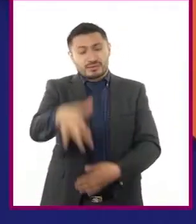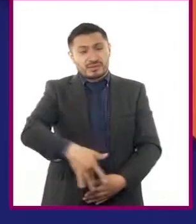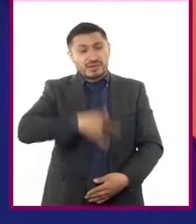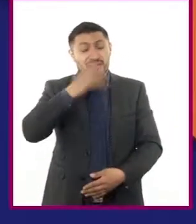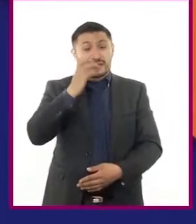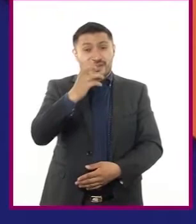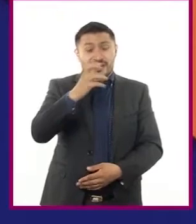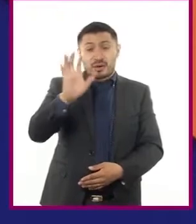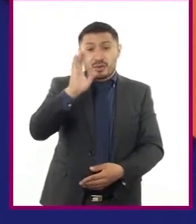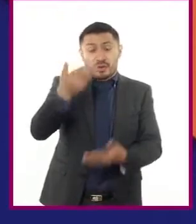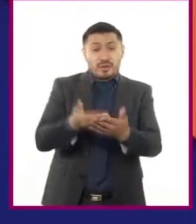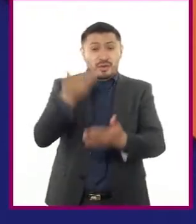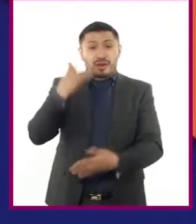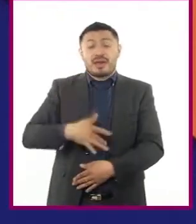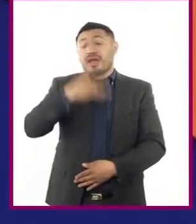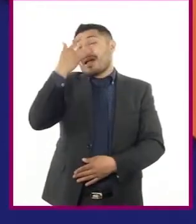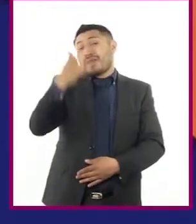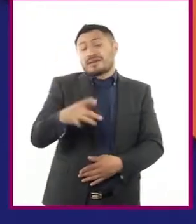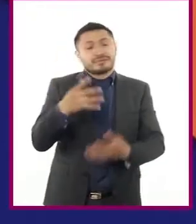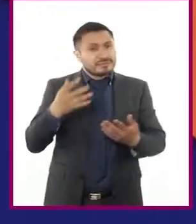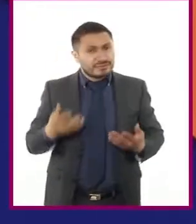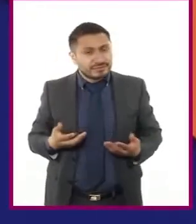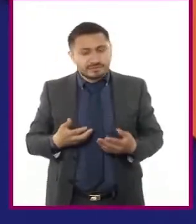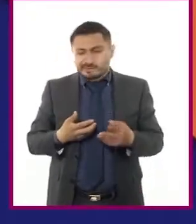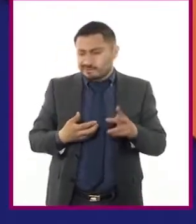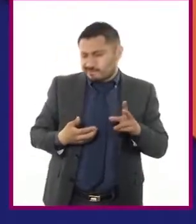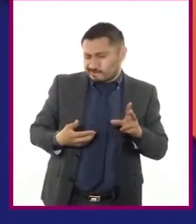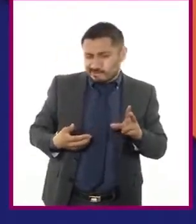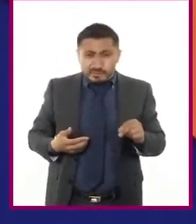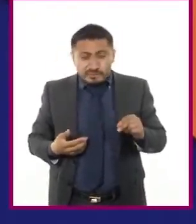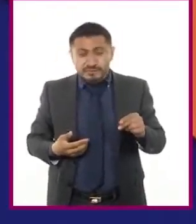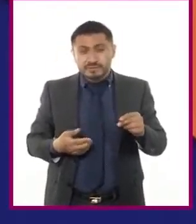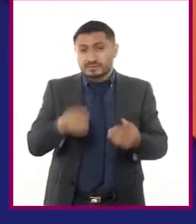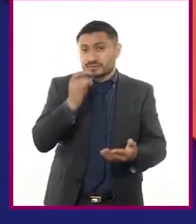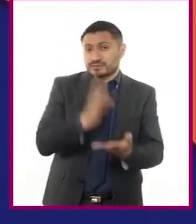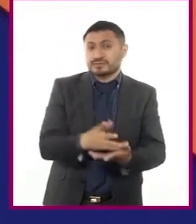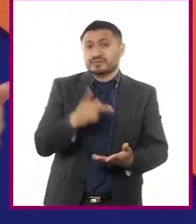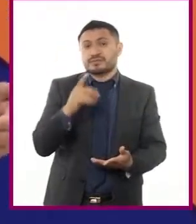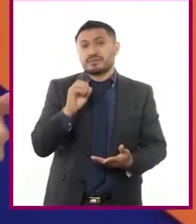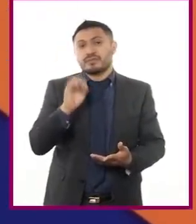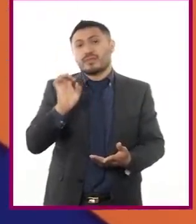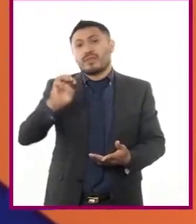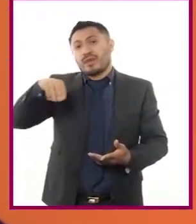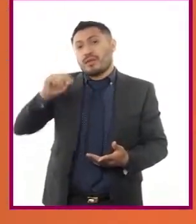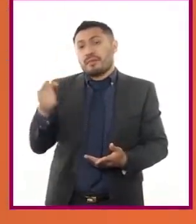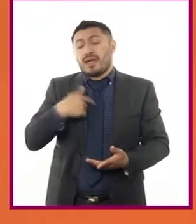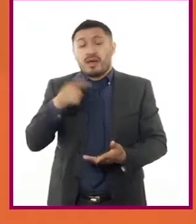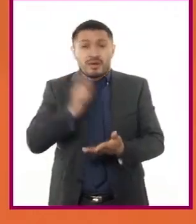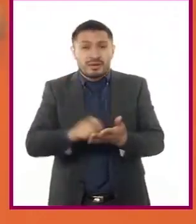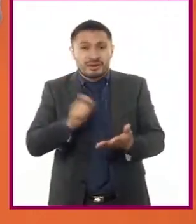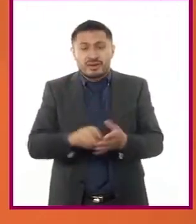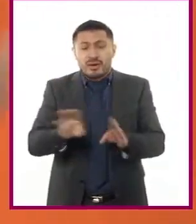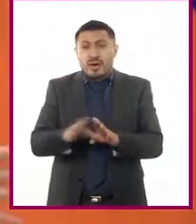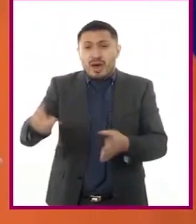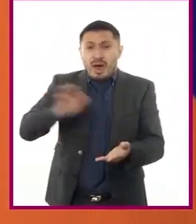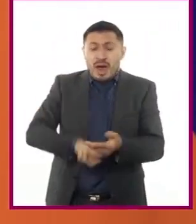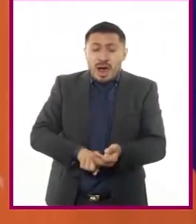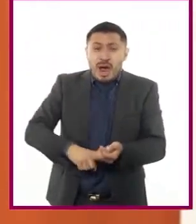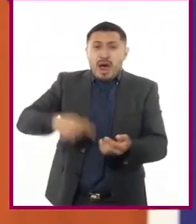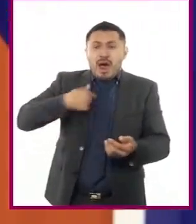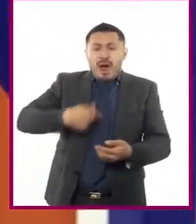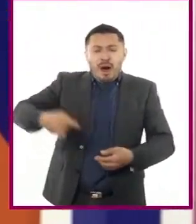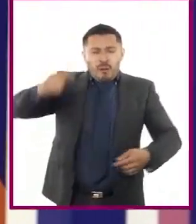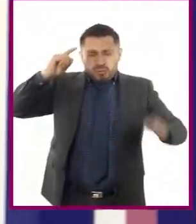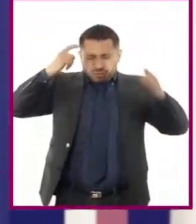enamorada? No precisamente. La verdad, el único poema que he escrito surgió de una rabieta corajuda que